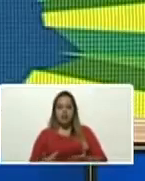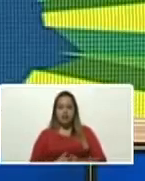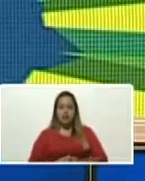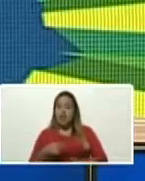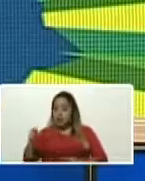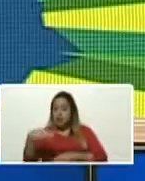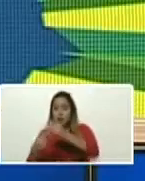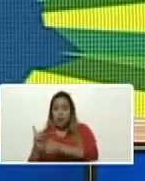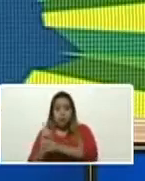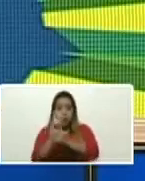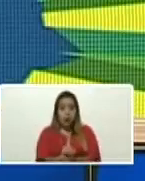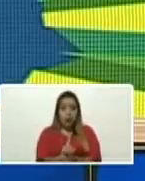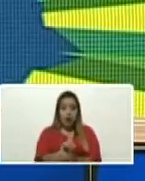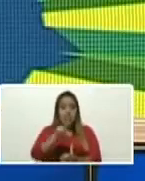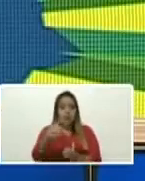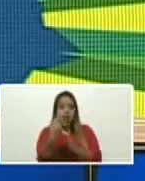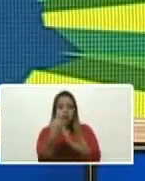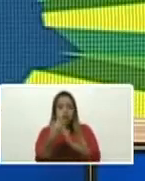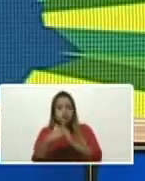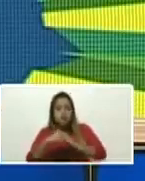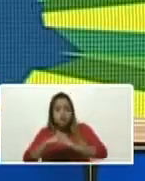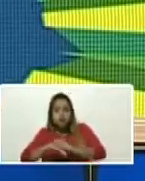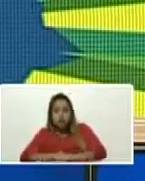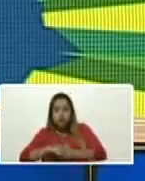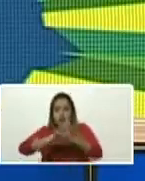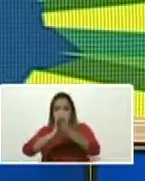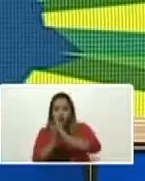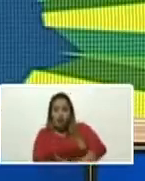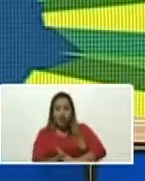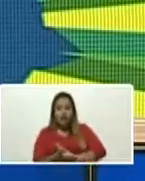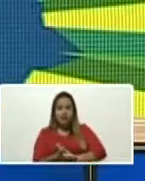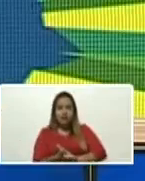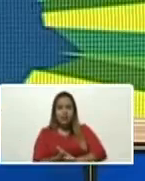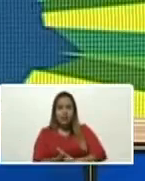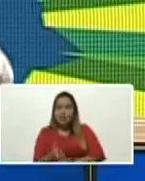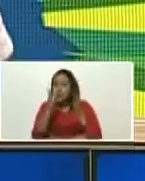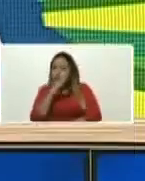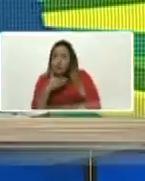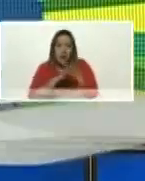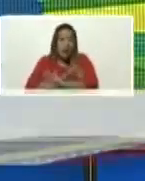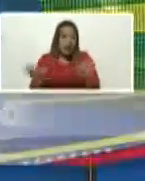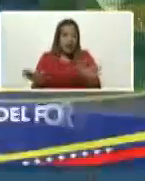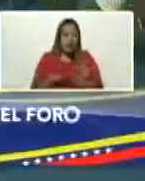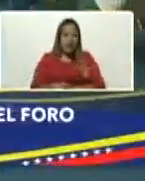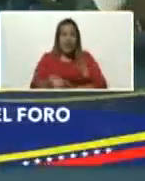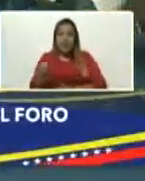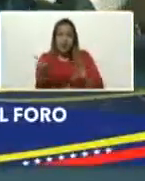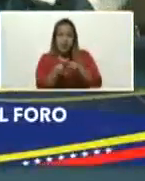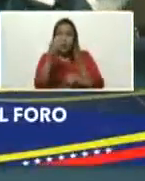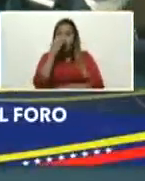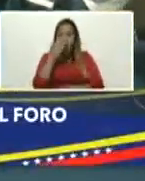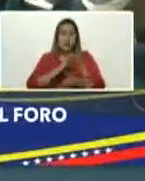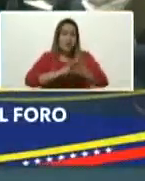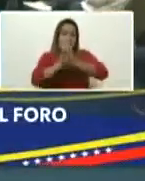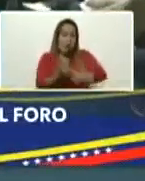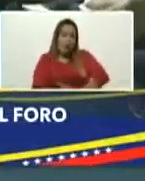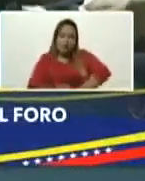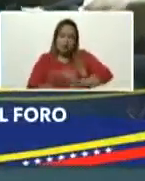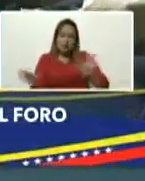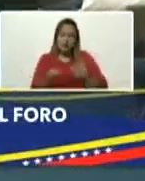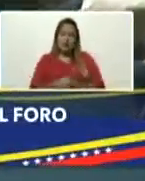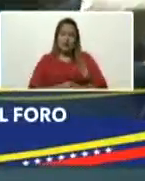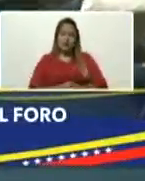pusieron y se les hundió, y se les acabó, y no existe. Es un payaso fracasado,